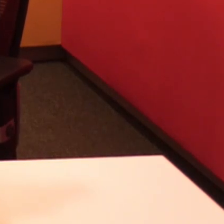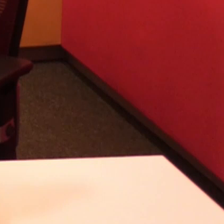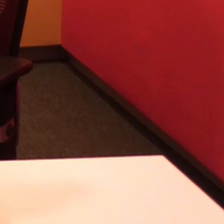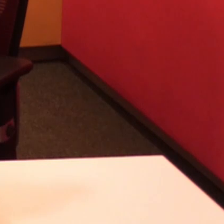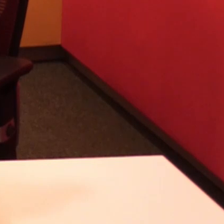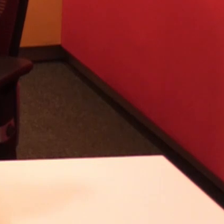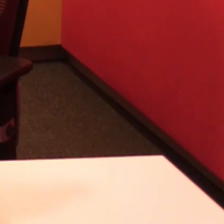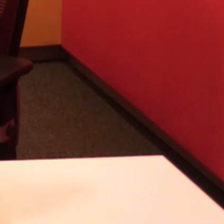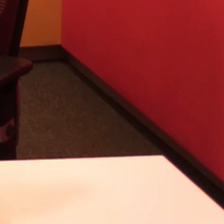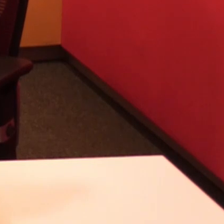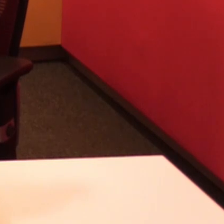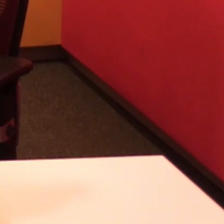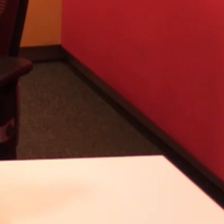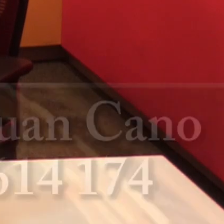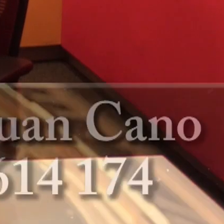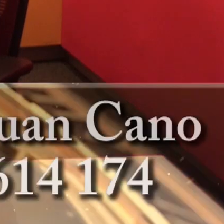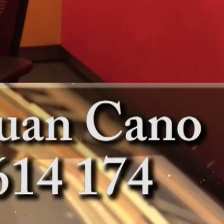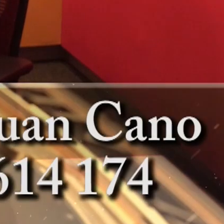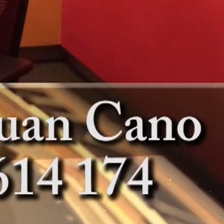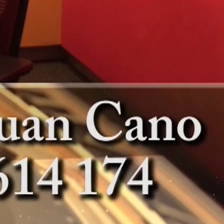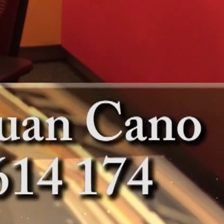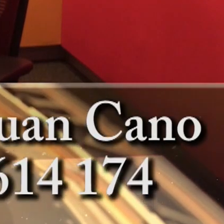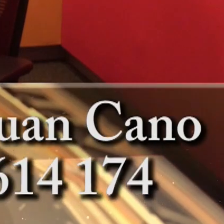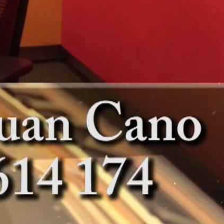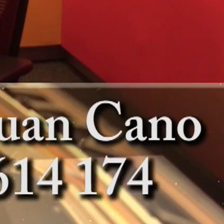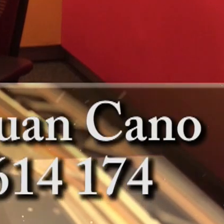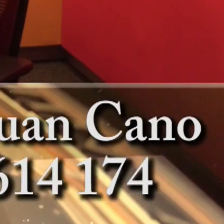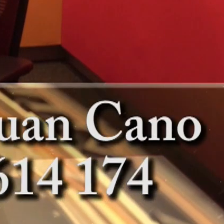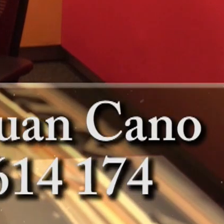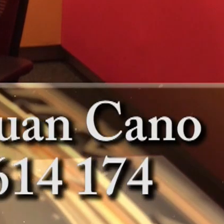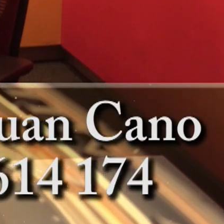y impresionante cuántos cristianos